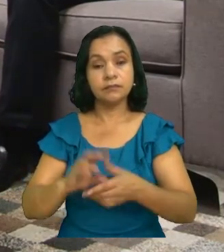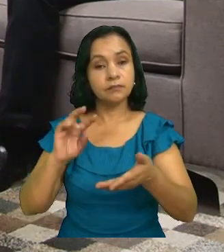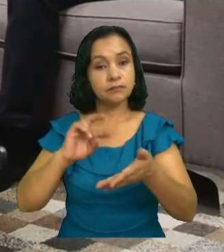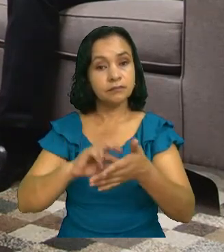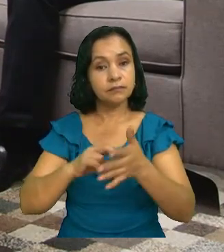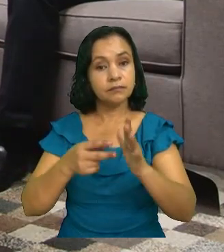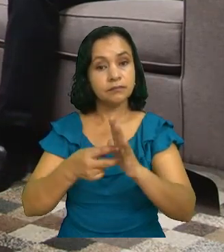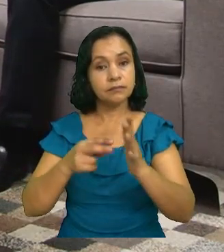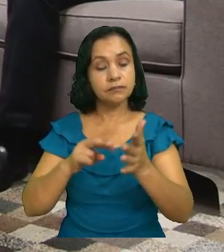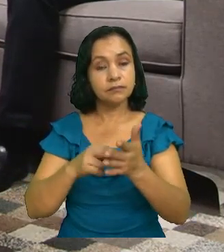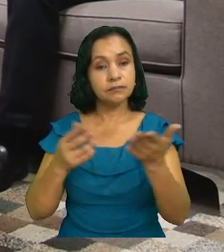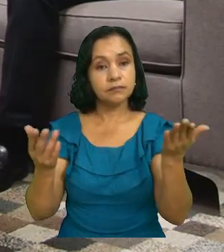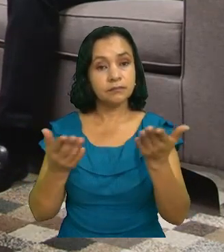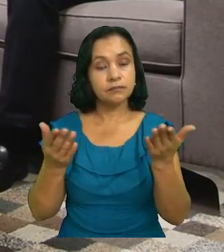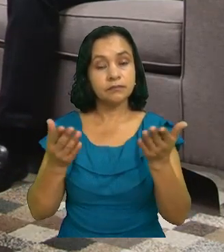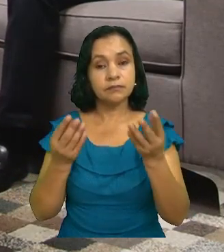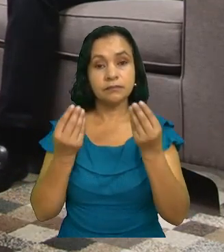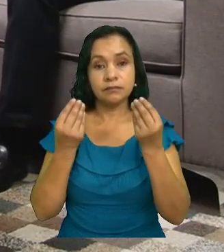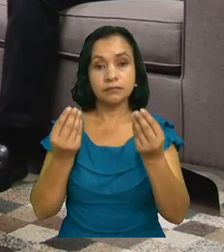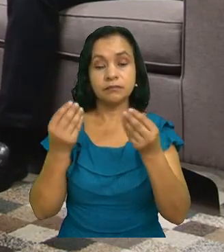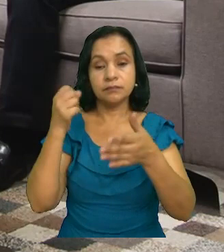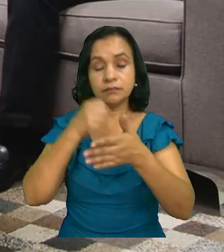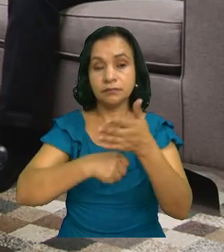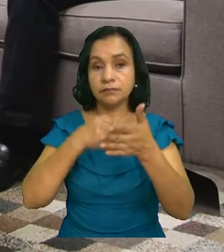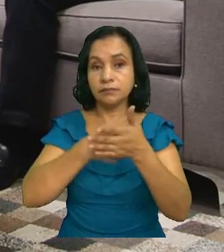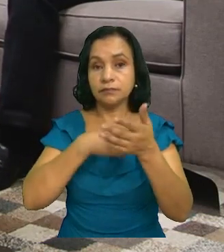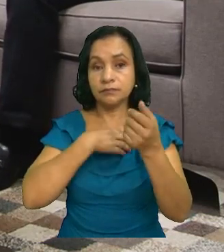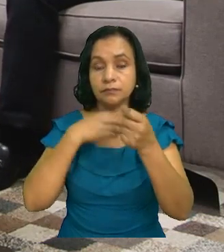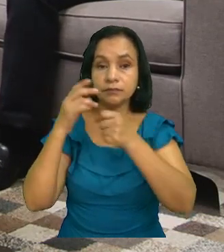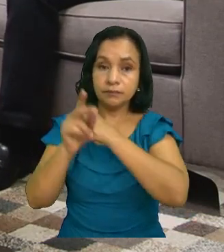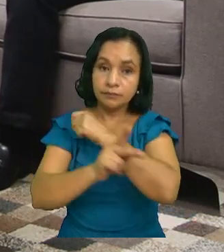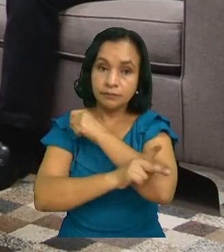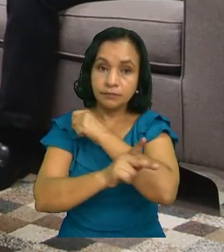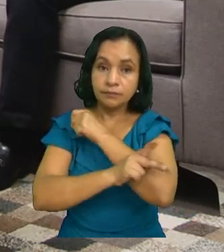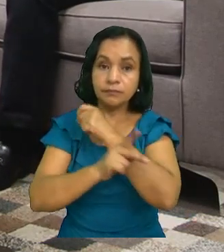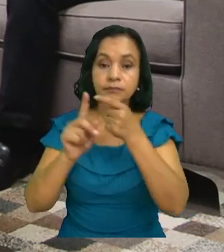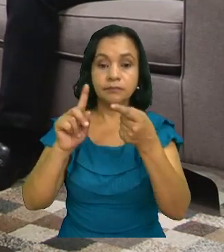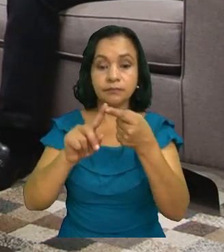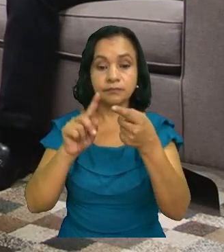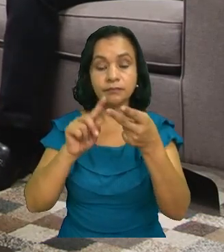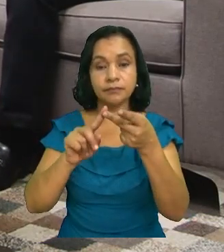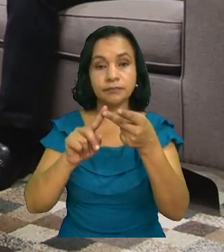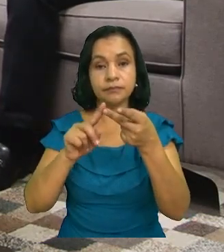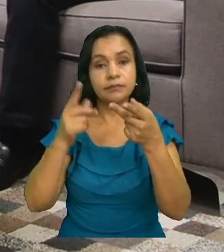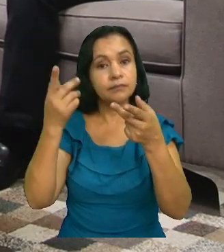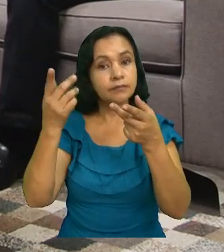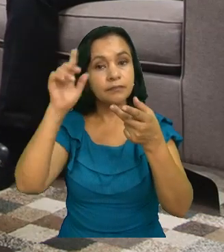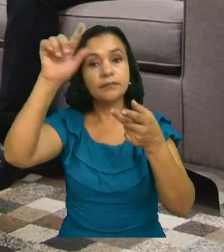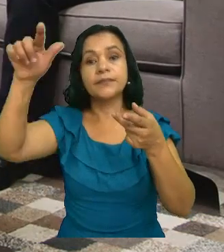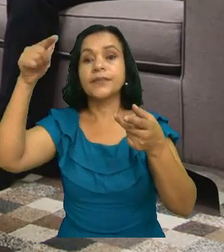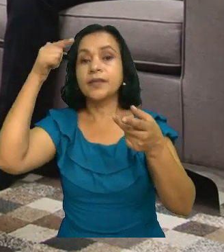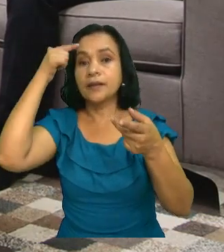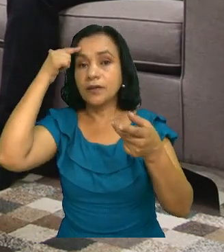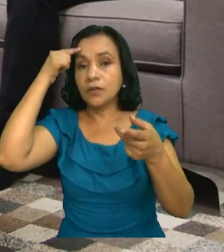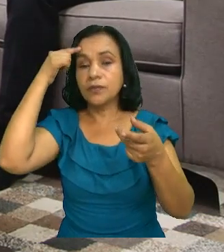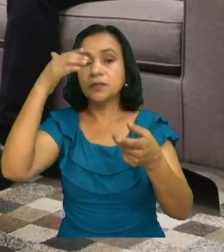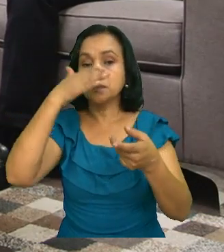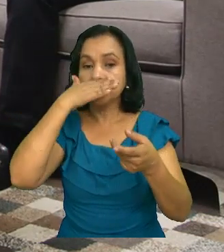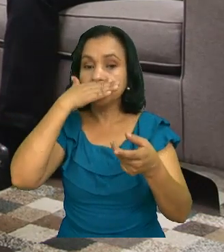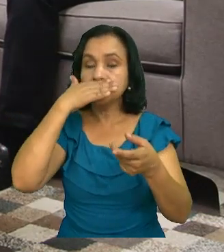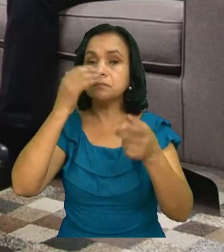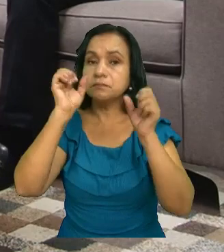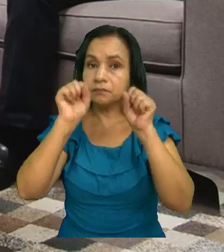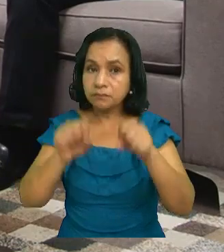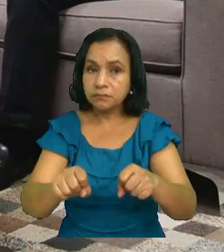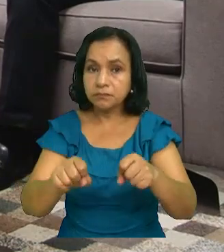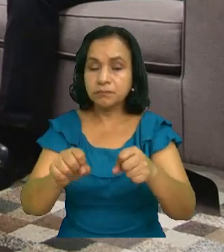significan un enorme esfuerzo de país, un enorme esfuerzo del gobierno de reconciliación y unidad nacional.